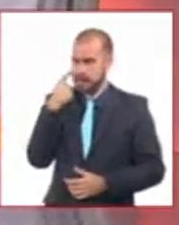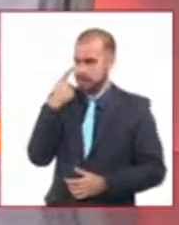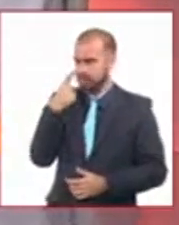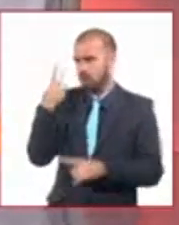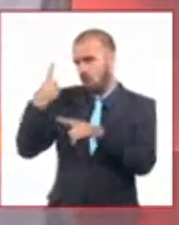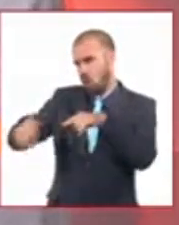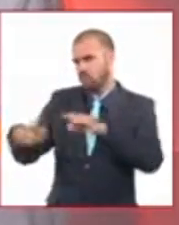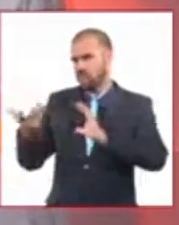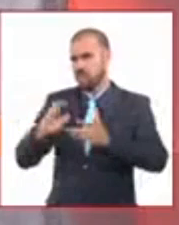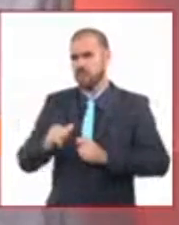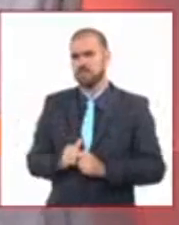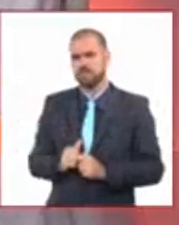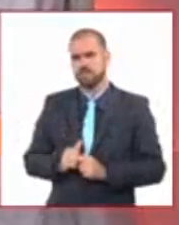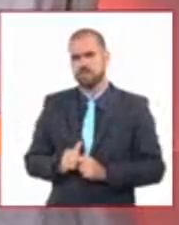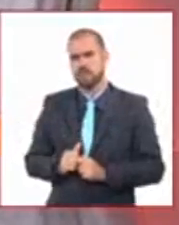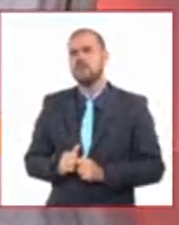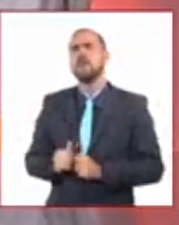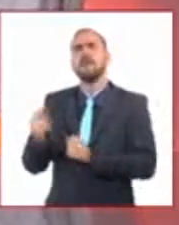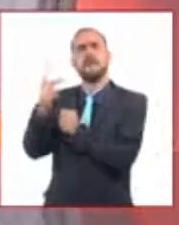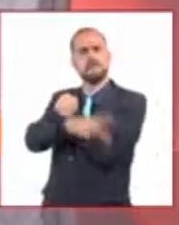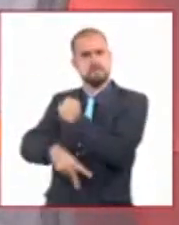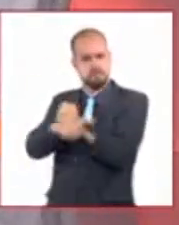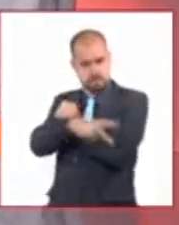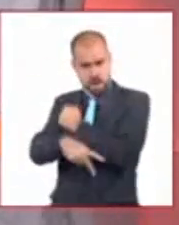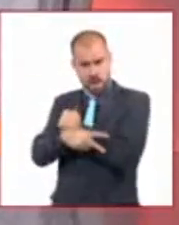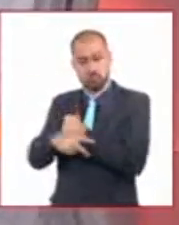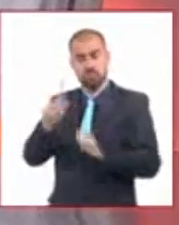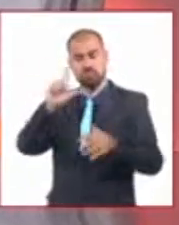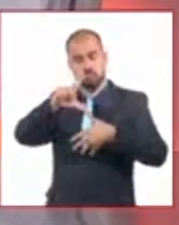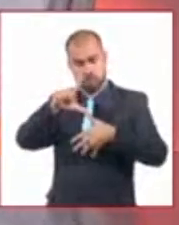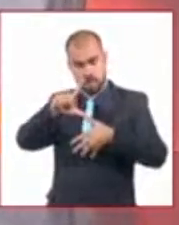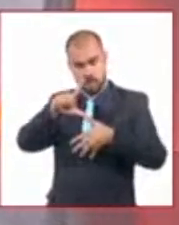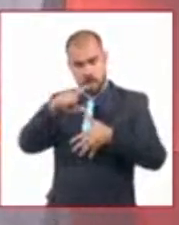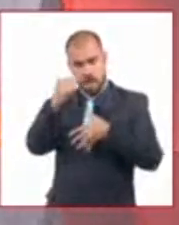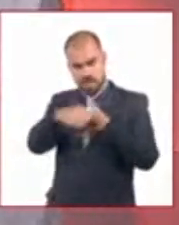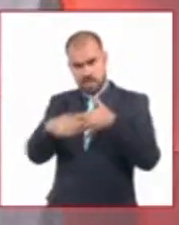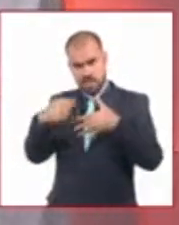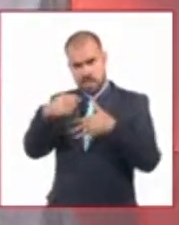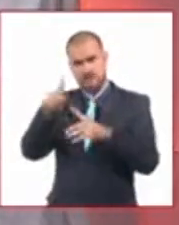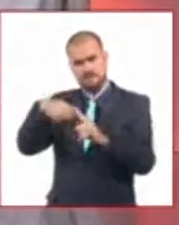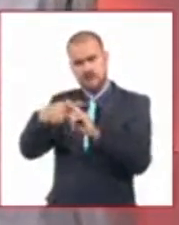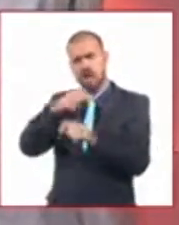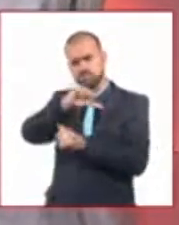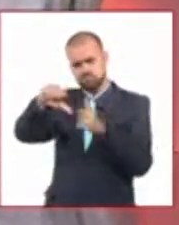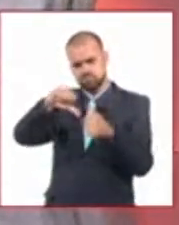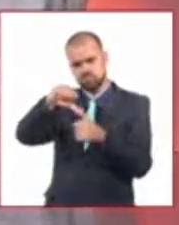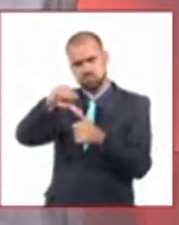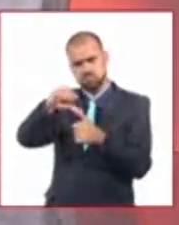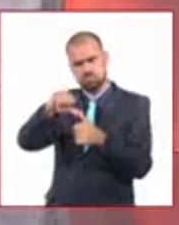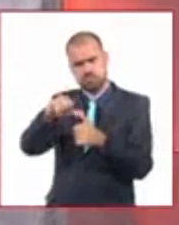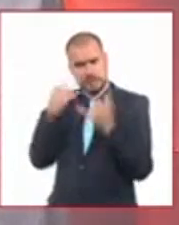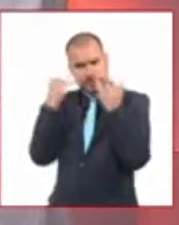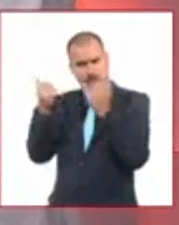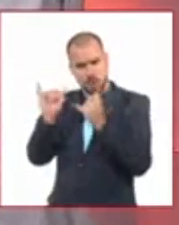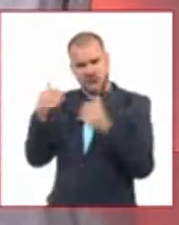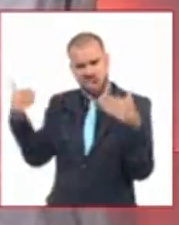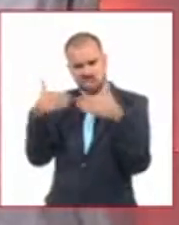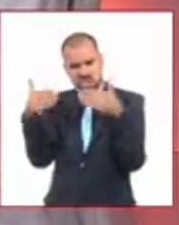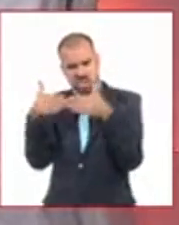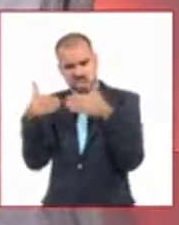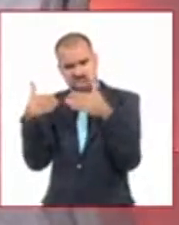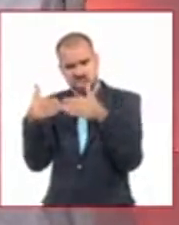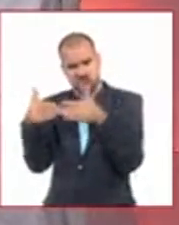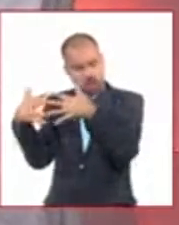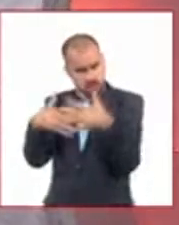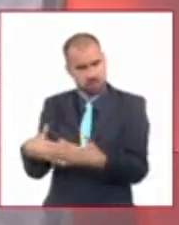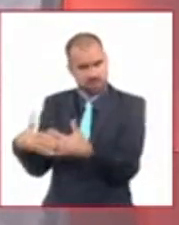interesados los países de américa latina y caribe en confrontar con eeuu están interesados en tener